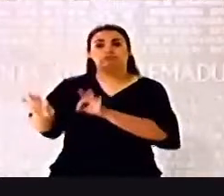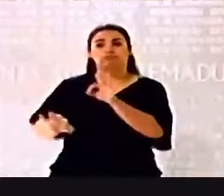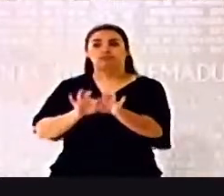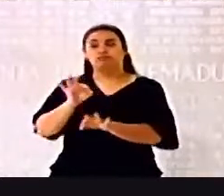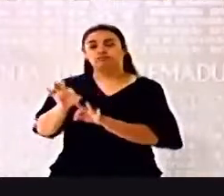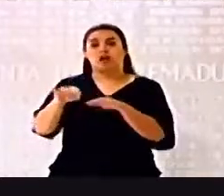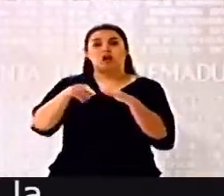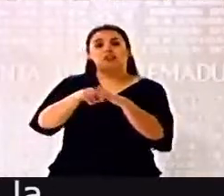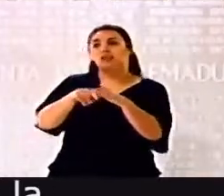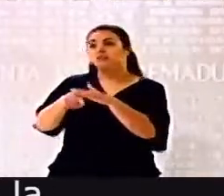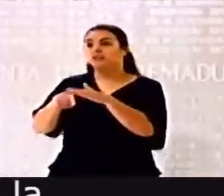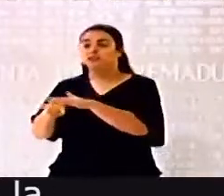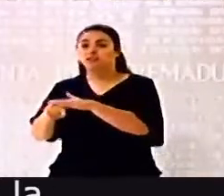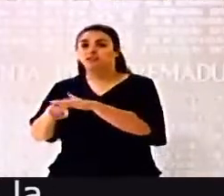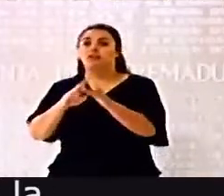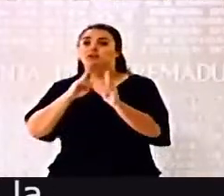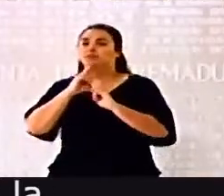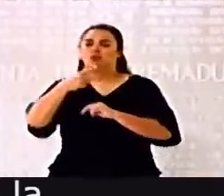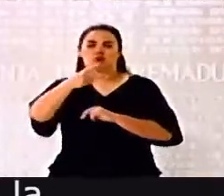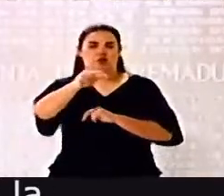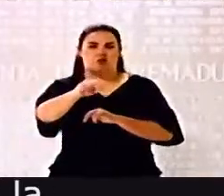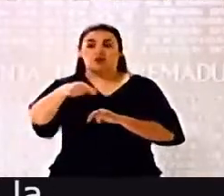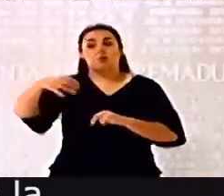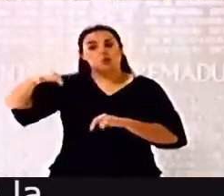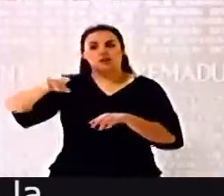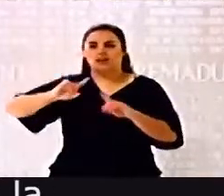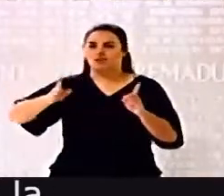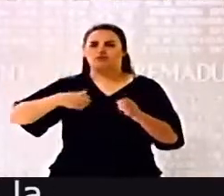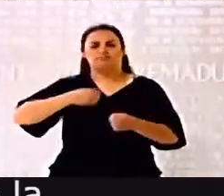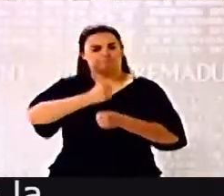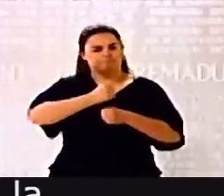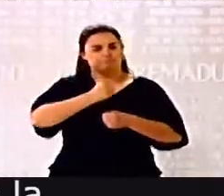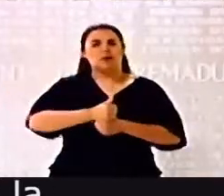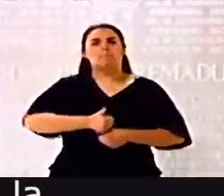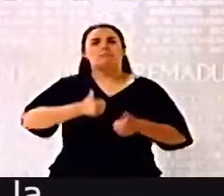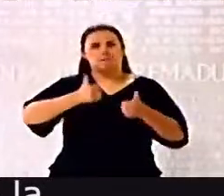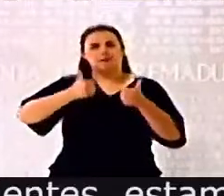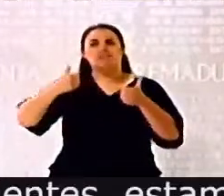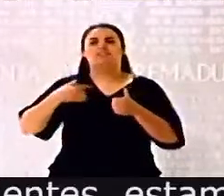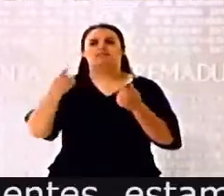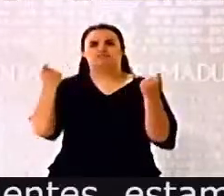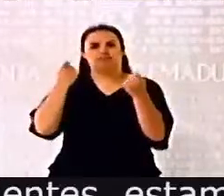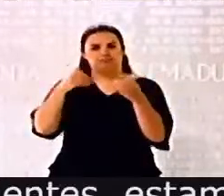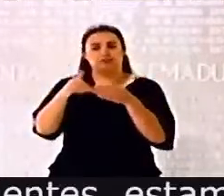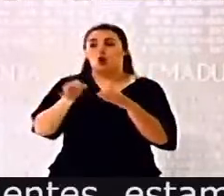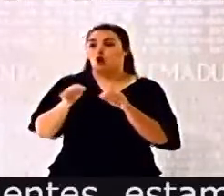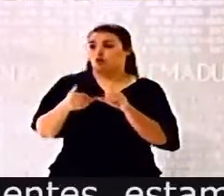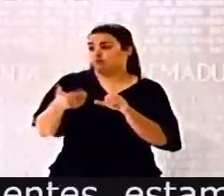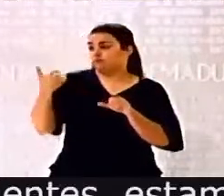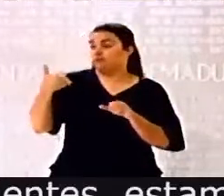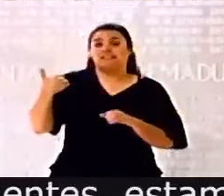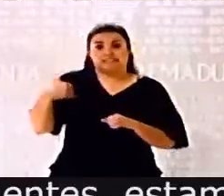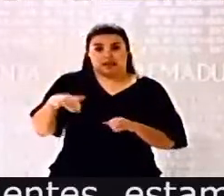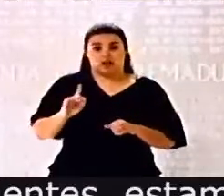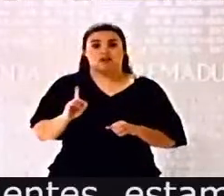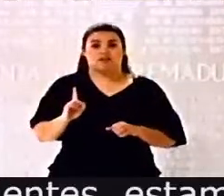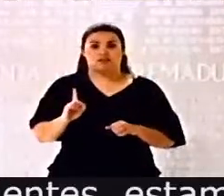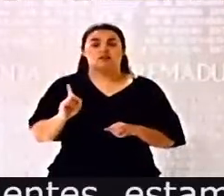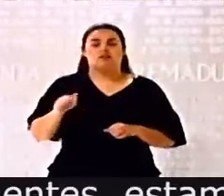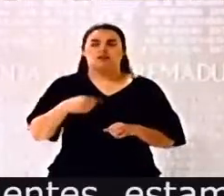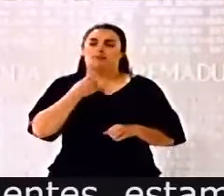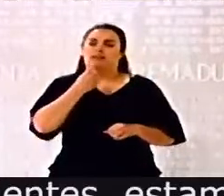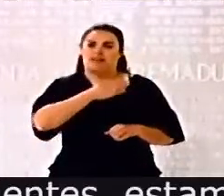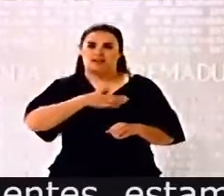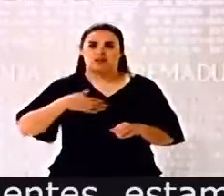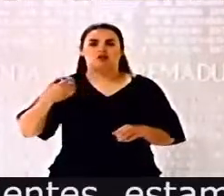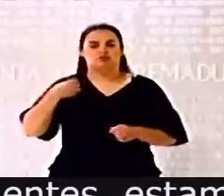diferentes agentes. La respuesta es no. Estamos trabajando en más guías que iremos publicando o que hemos publicado ya. Les quiero decir que